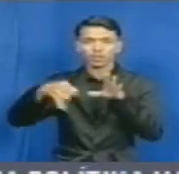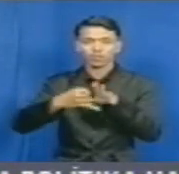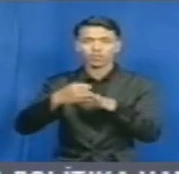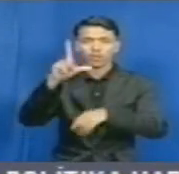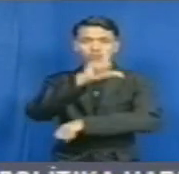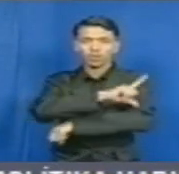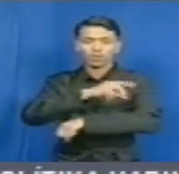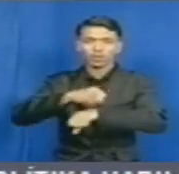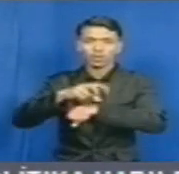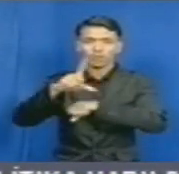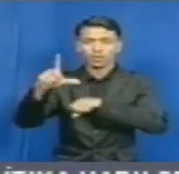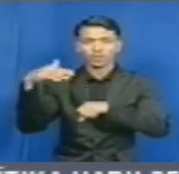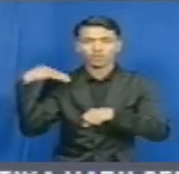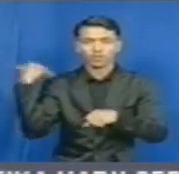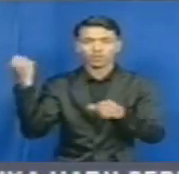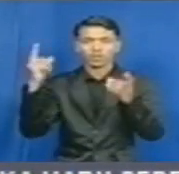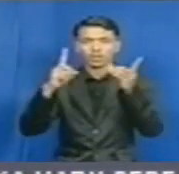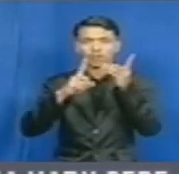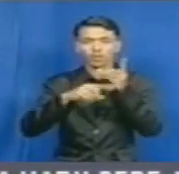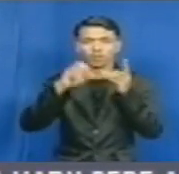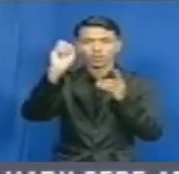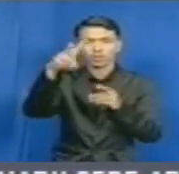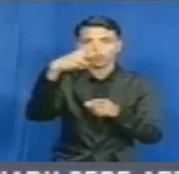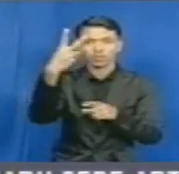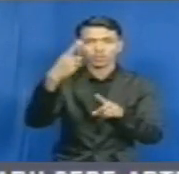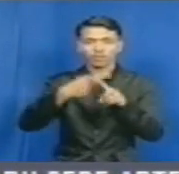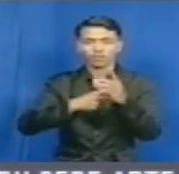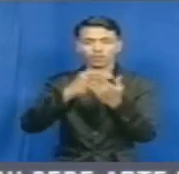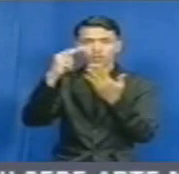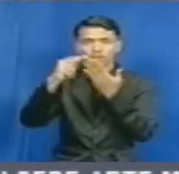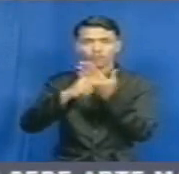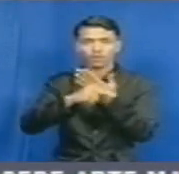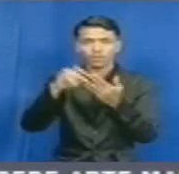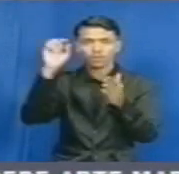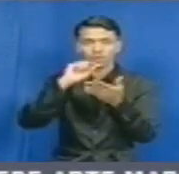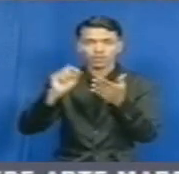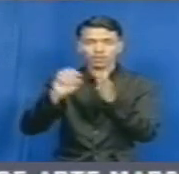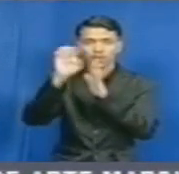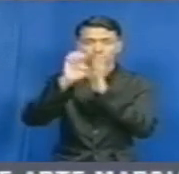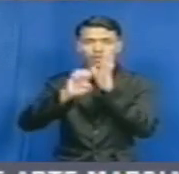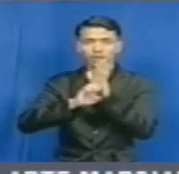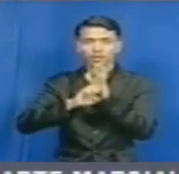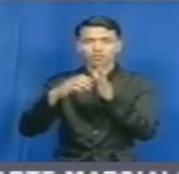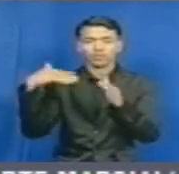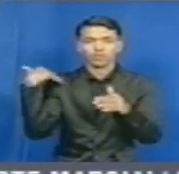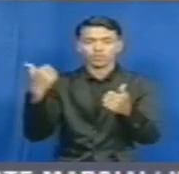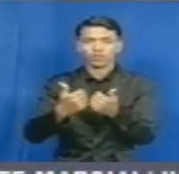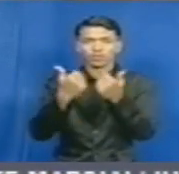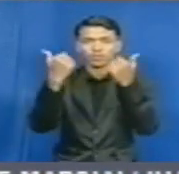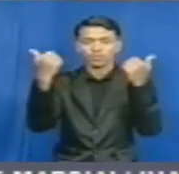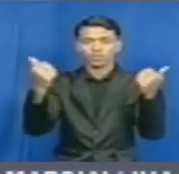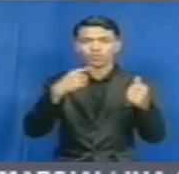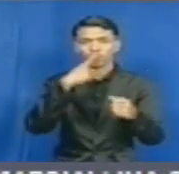Nacional e Juventude e Loron Sanulo Racing Rua, Fulang né. Secretário Estado Juventude no Desporto, Abraão